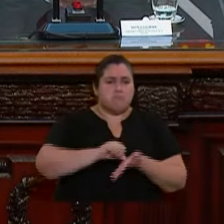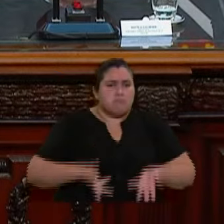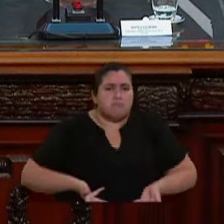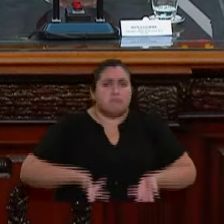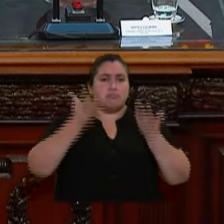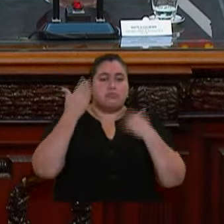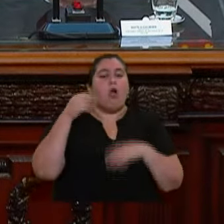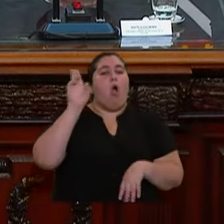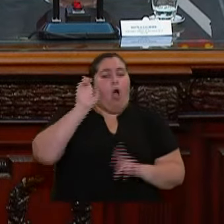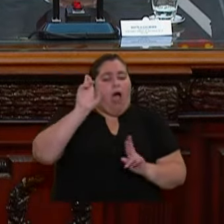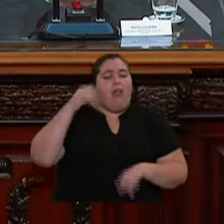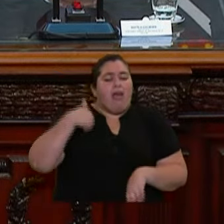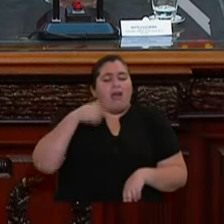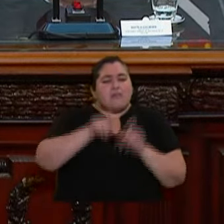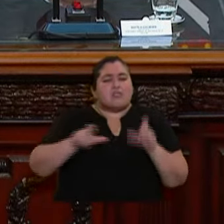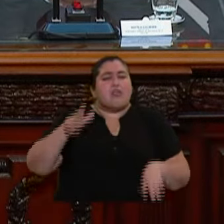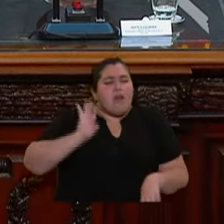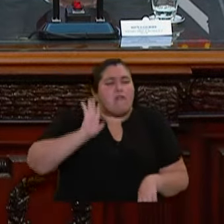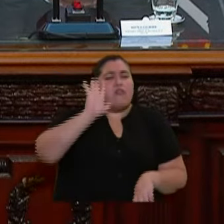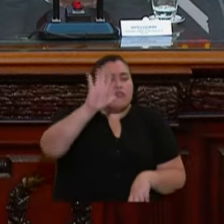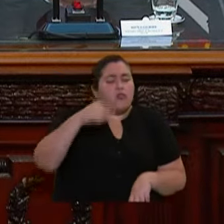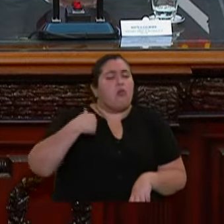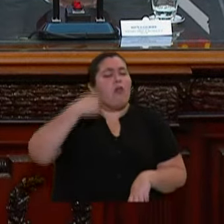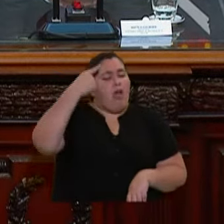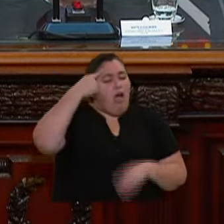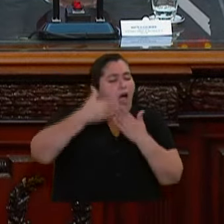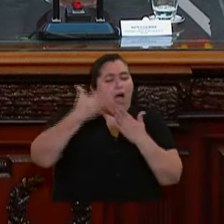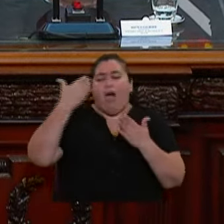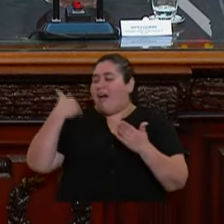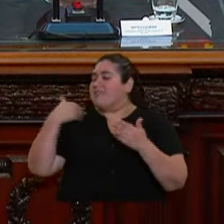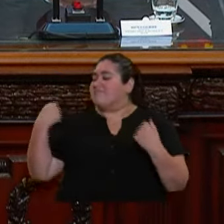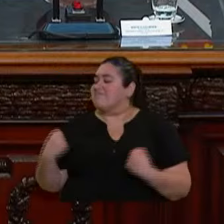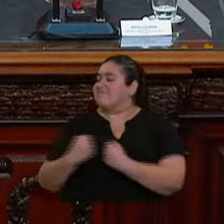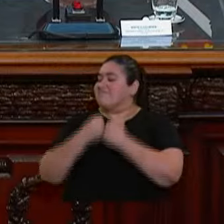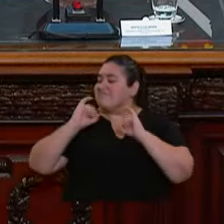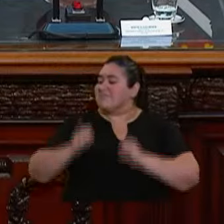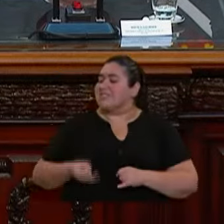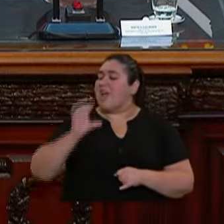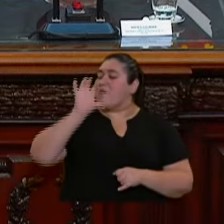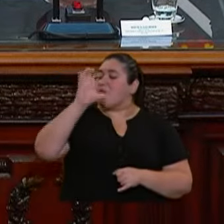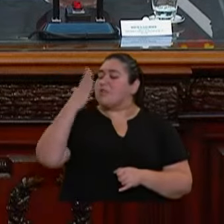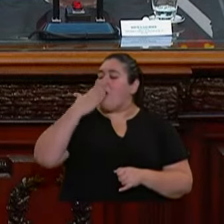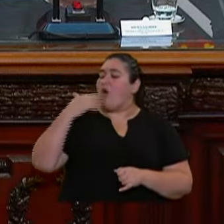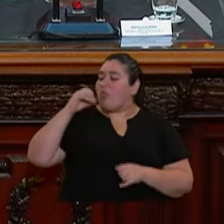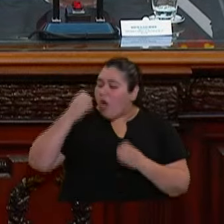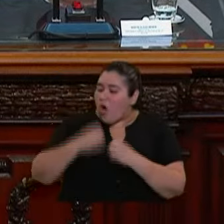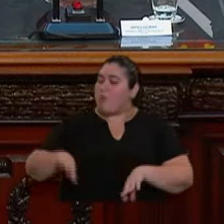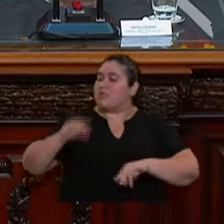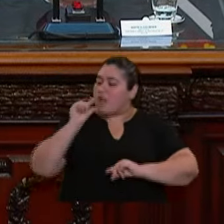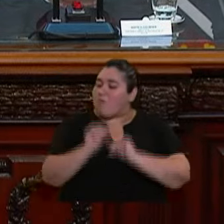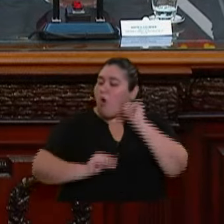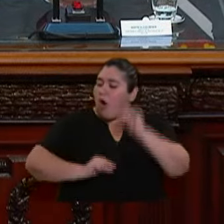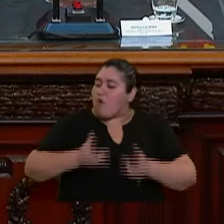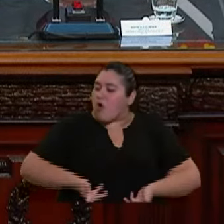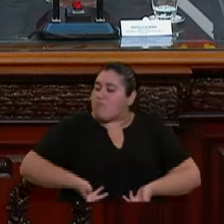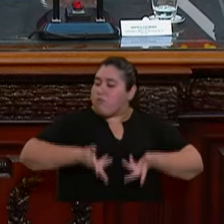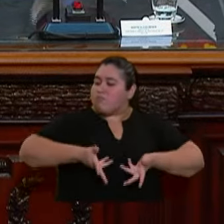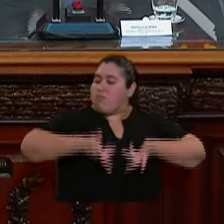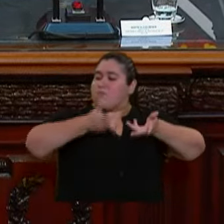futuras miren para atrás y digan: fue ahí, en la Docta, que nuestra querida provincia de Córdoba, que comenzó el camino de la prosperidad.